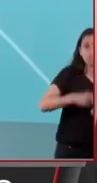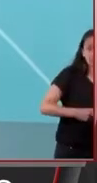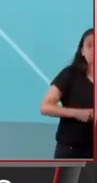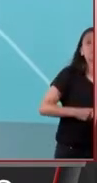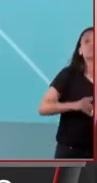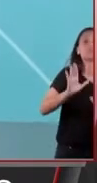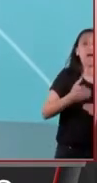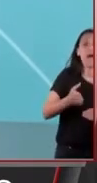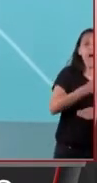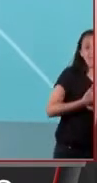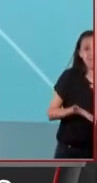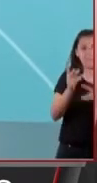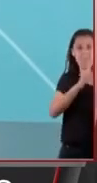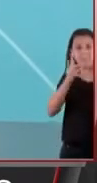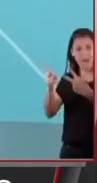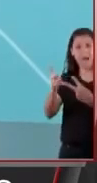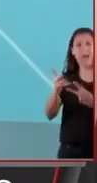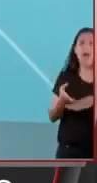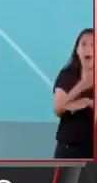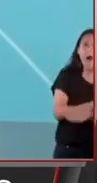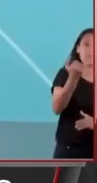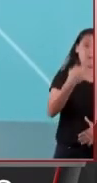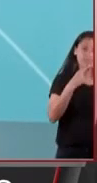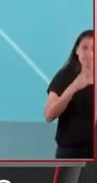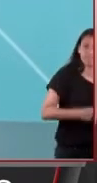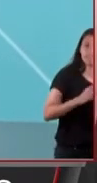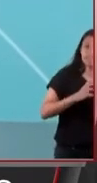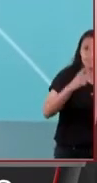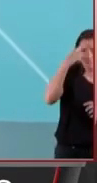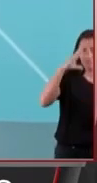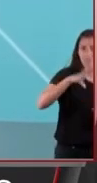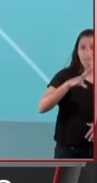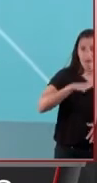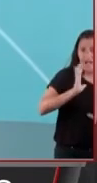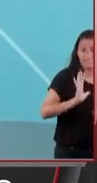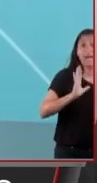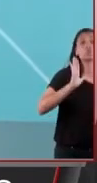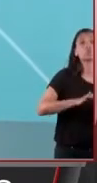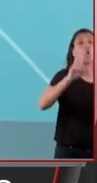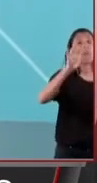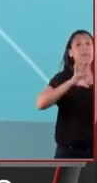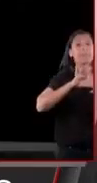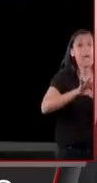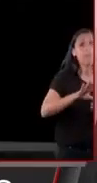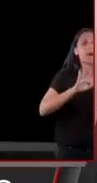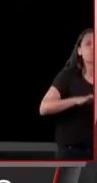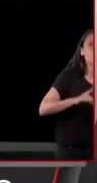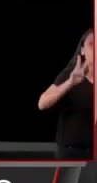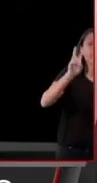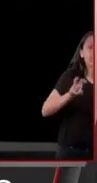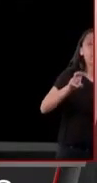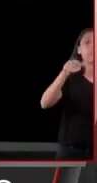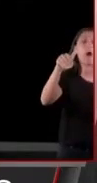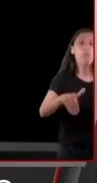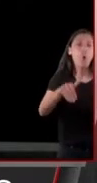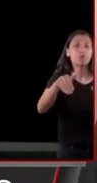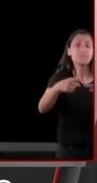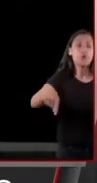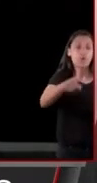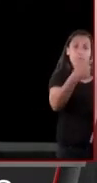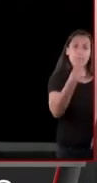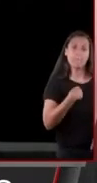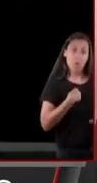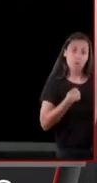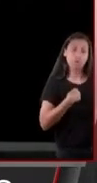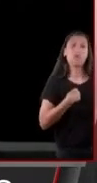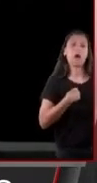en declaraciones públicas, hace un ratito nada más, pero no había dejado de responder sobre las elecciones nacionales. Dijo que tienen claro que se puede